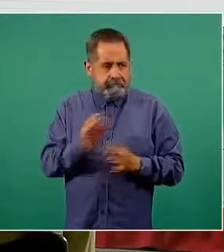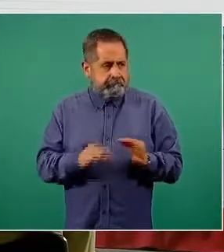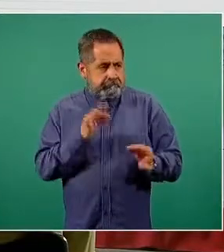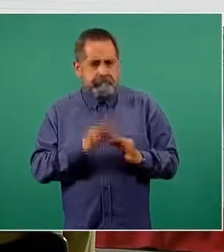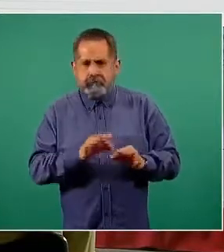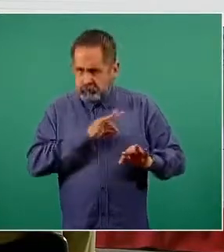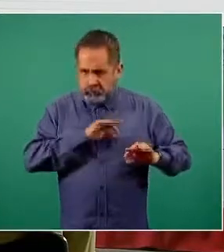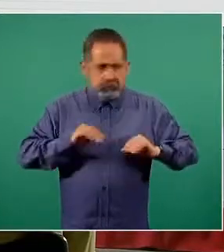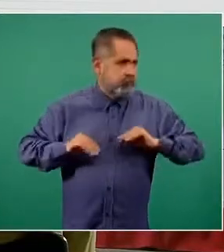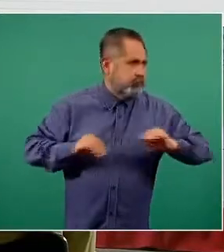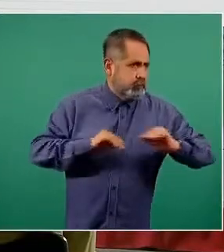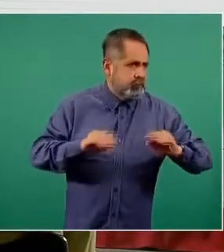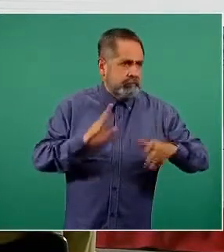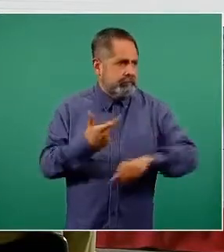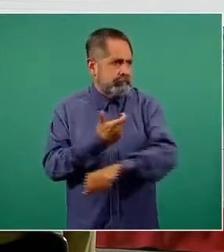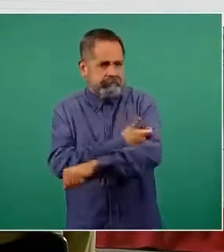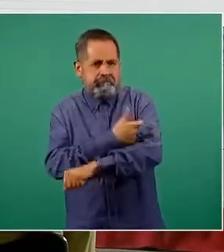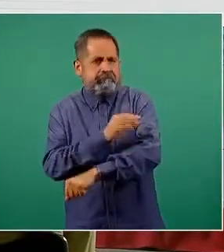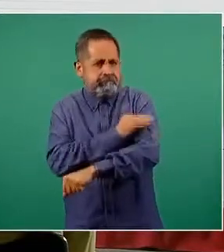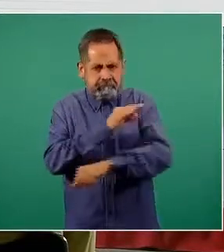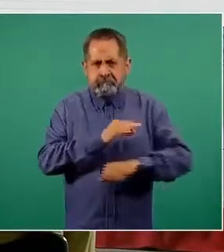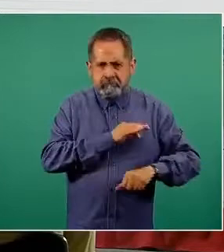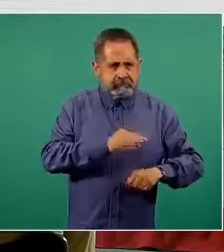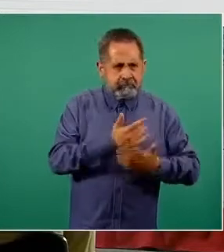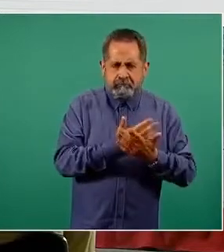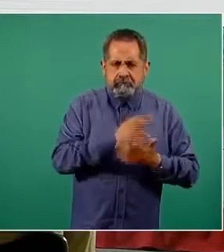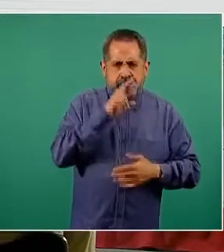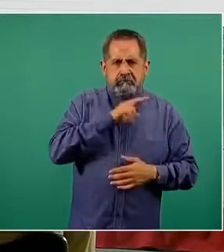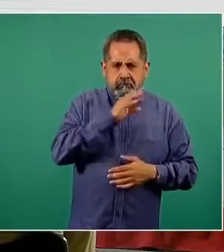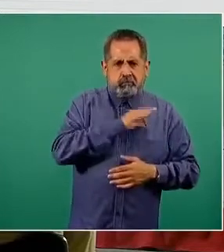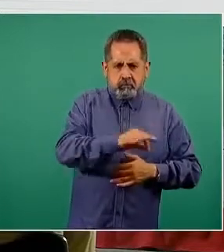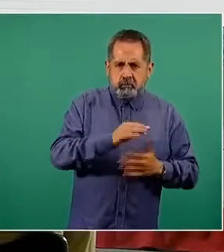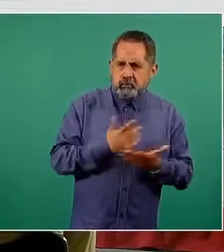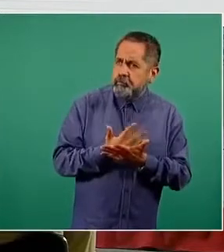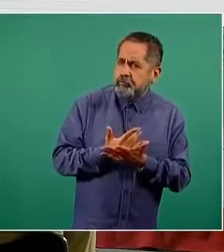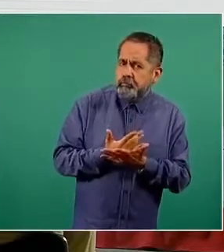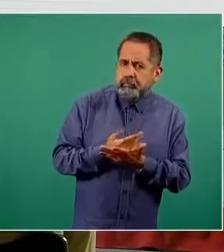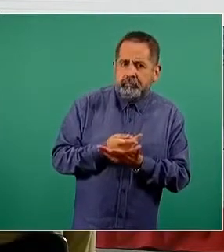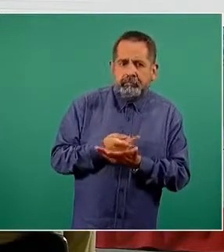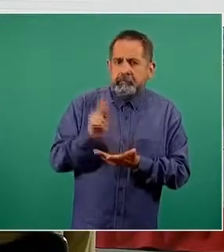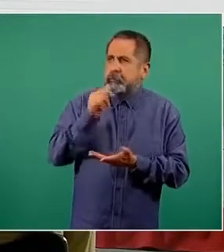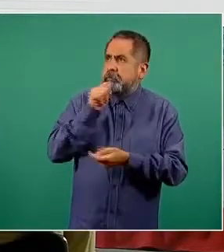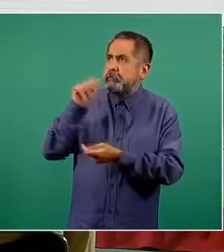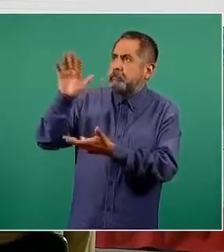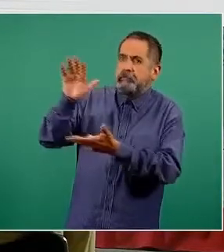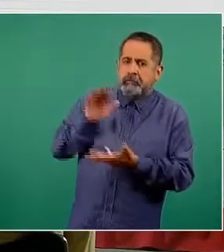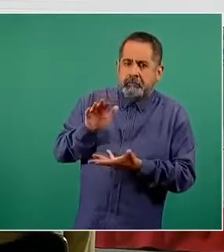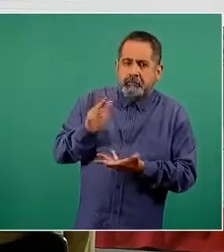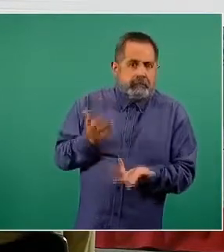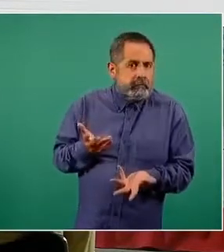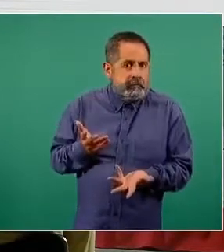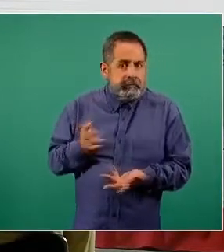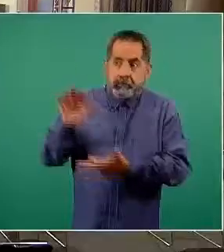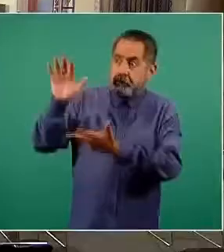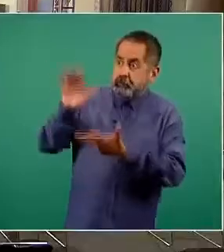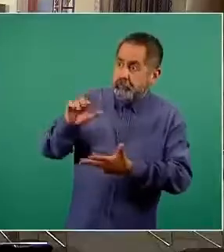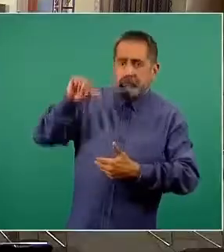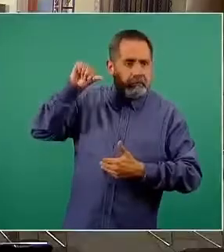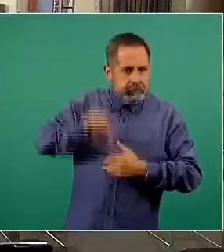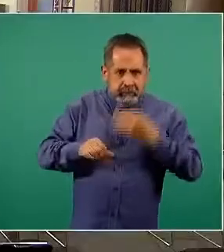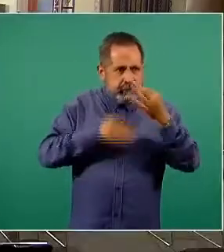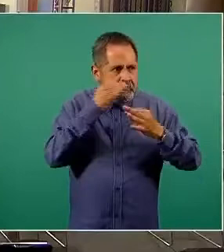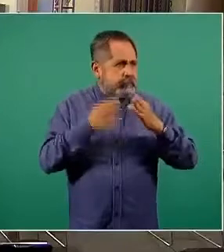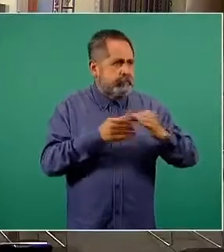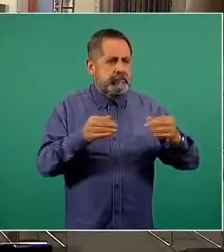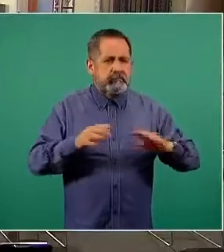de movilizar de manera muy rápida la vacuna y de aplicarla inmediatamente. Y así lo hemos hecho con las